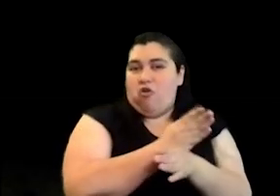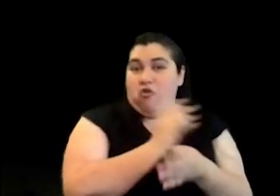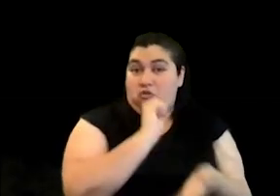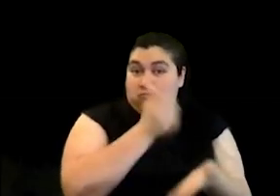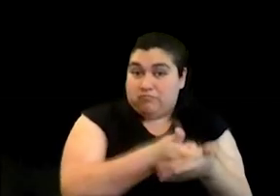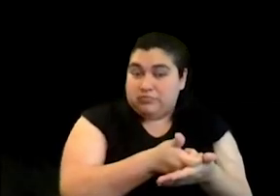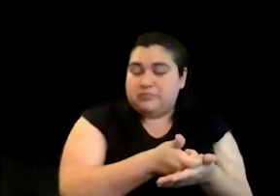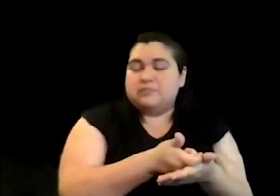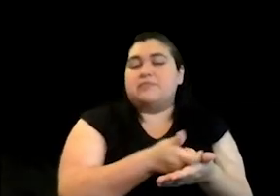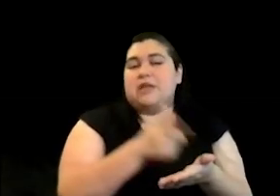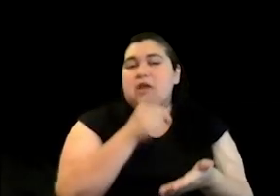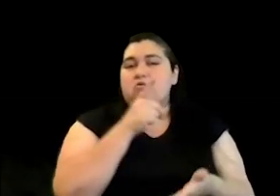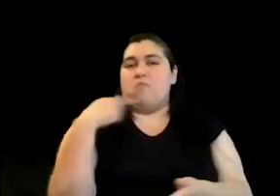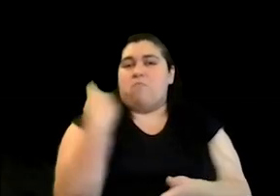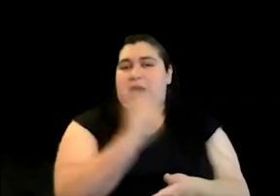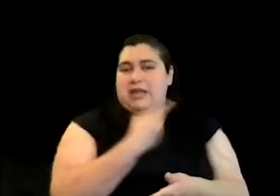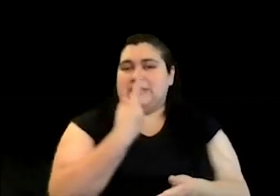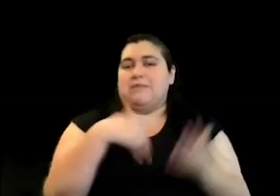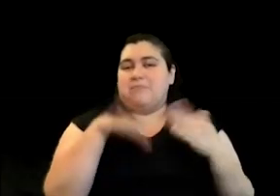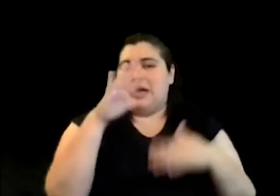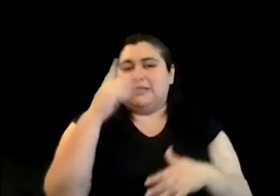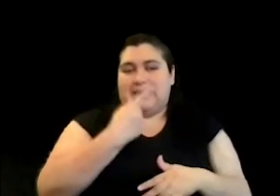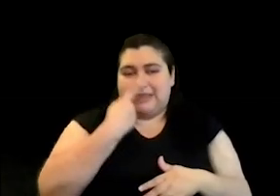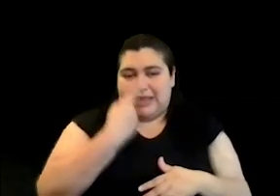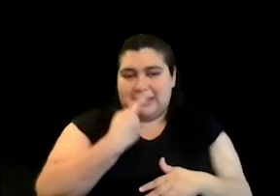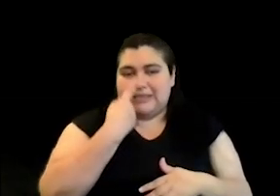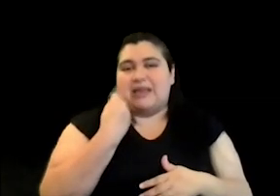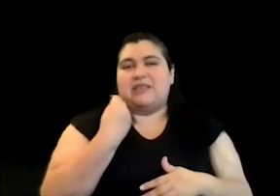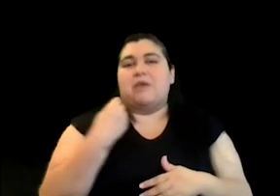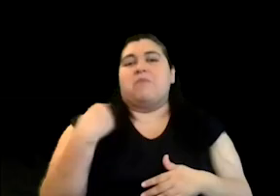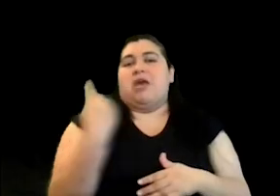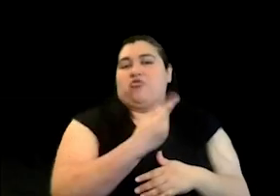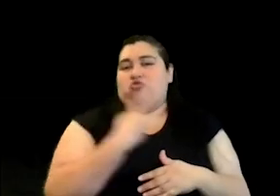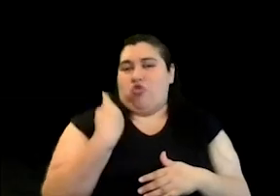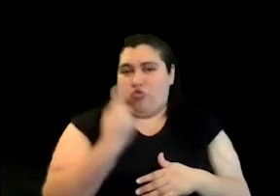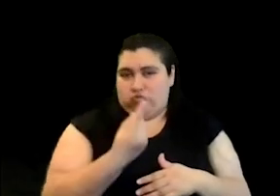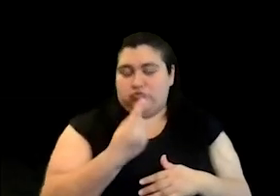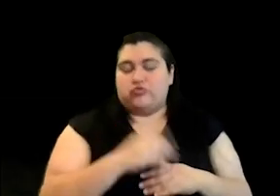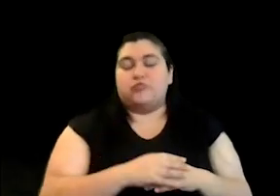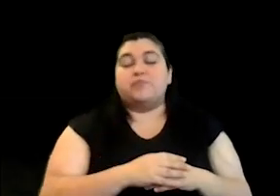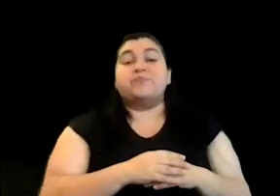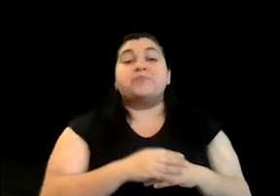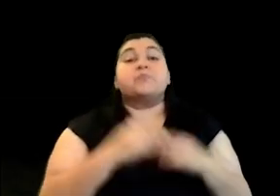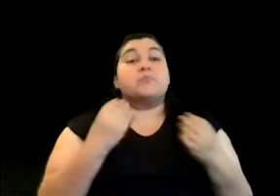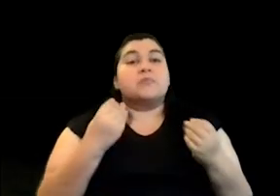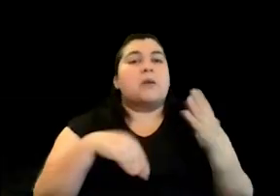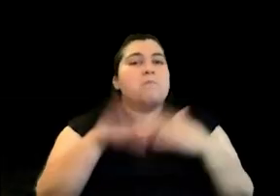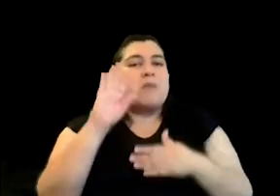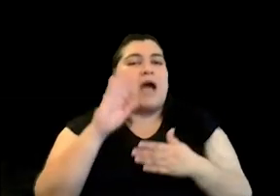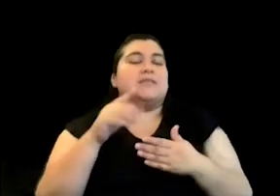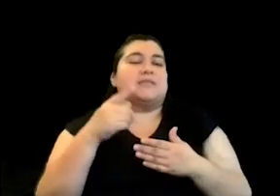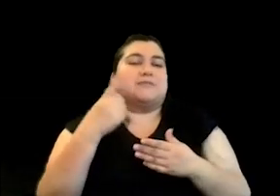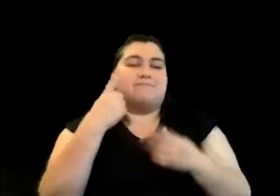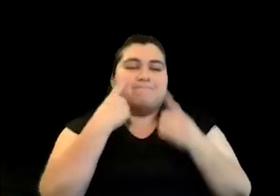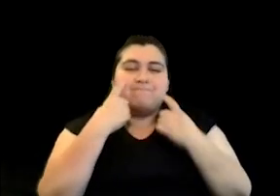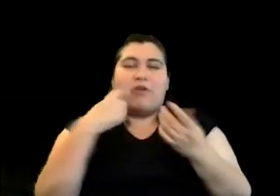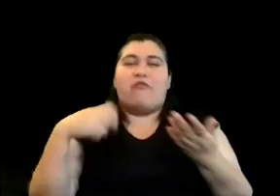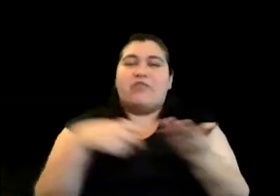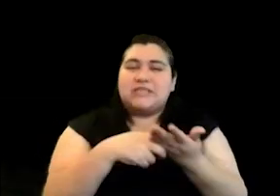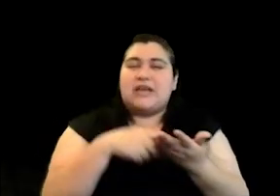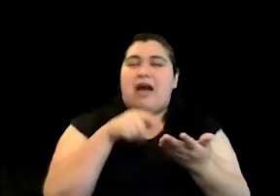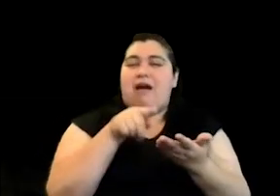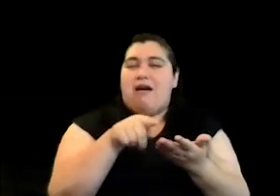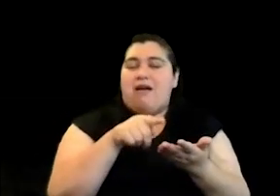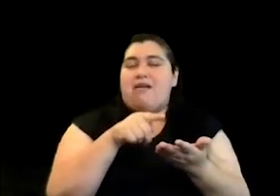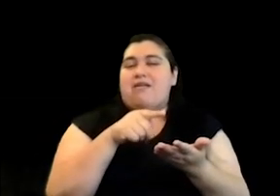parece muy interesante para todo contribuyente y especialmente fiscalización ante ajustes que